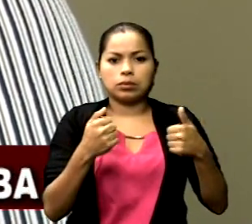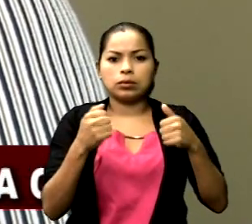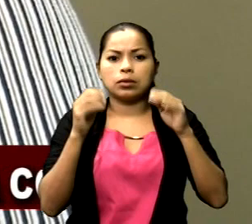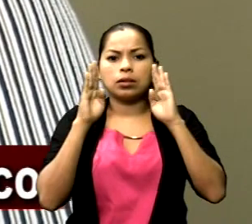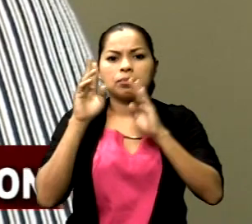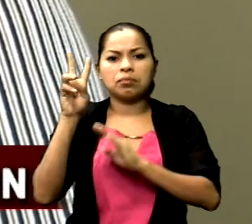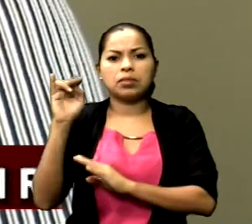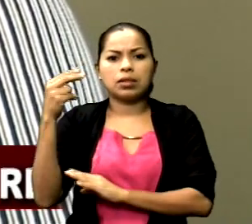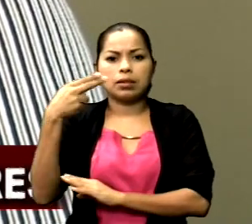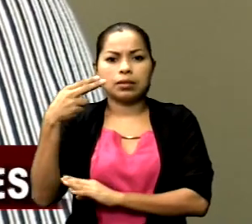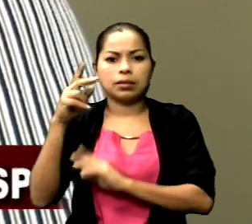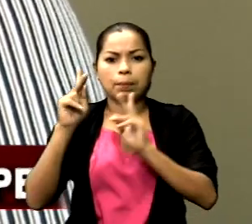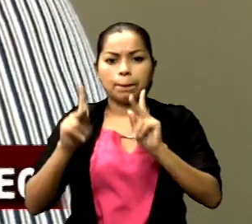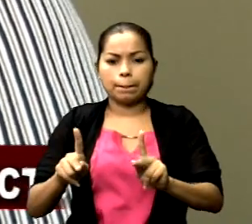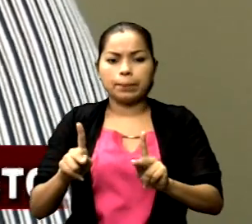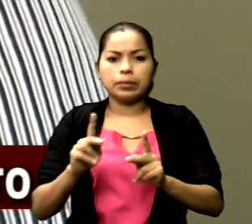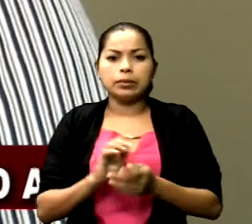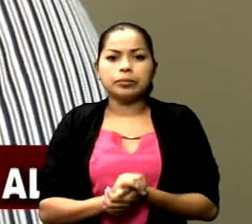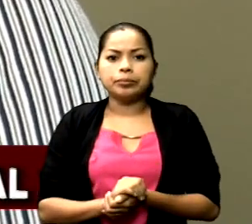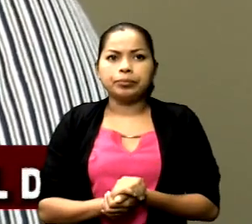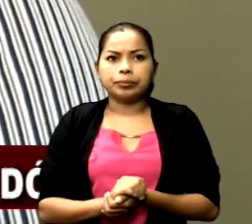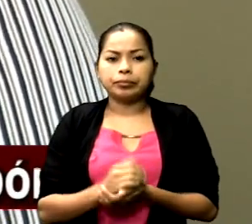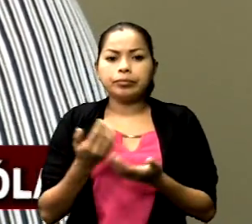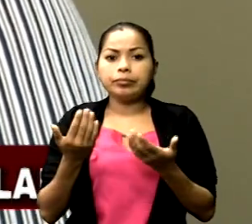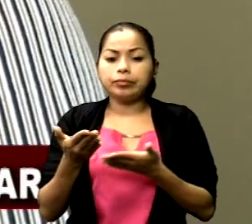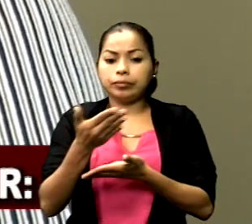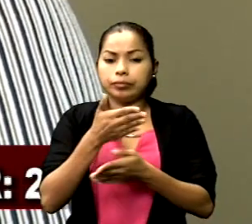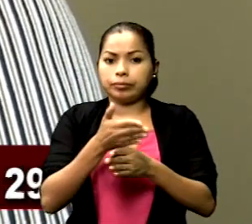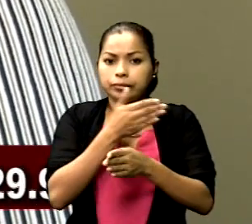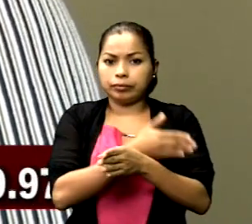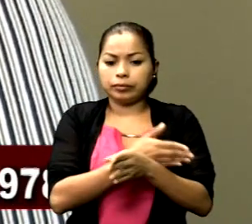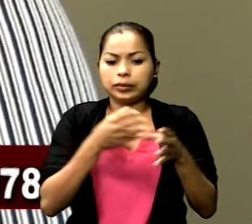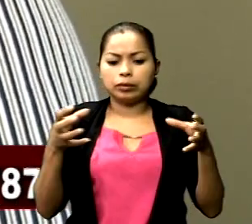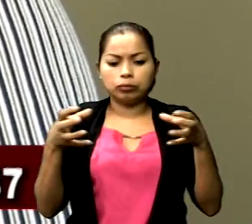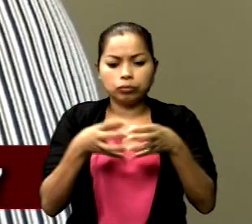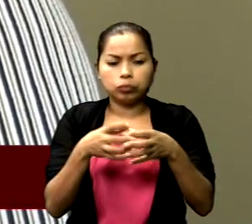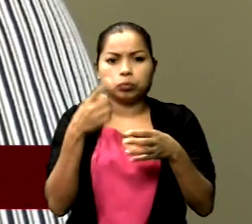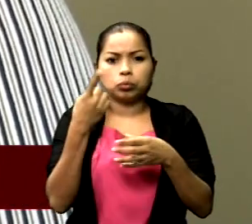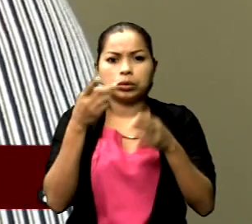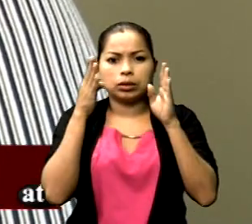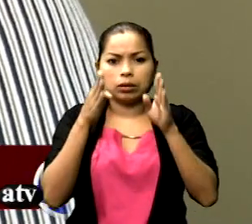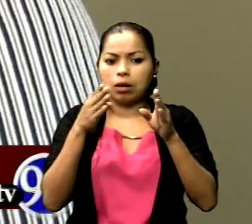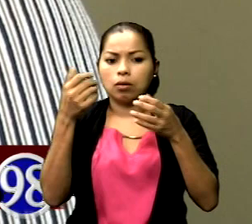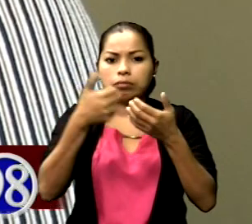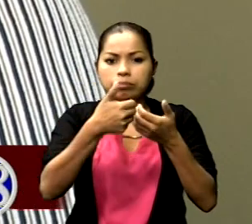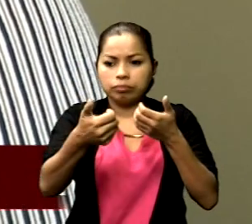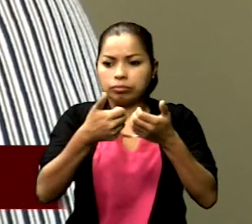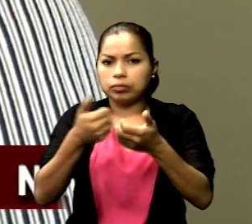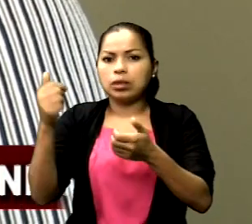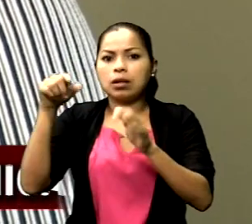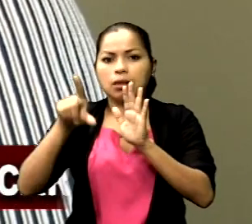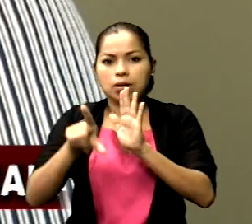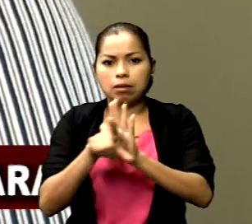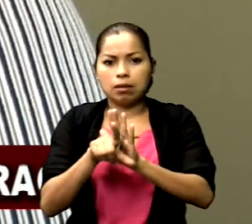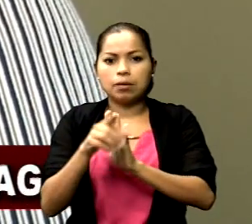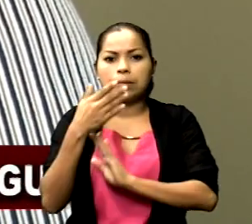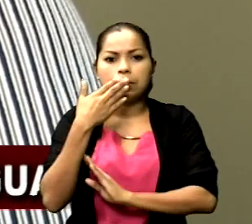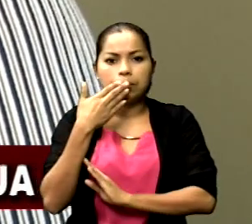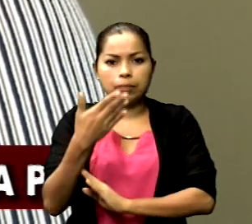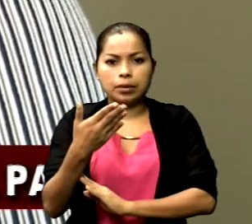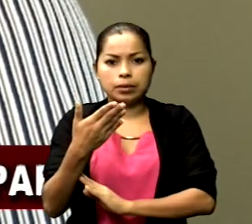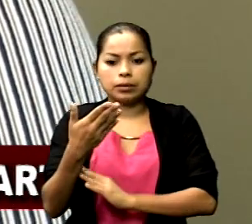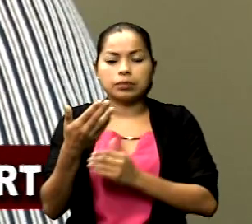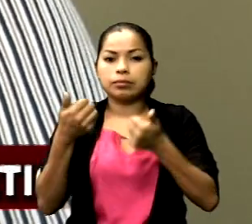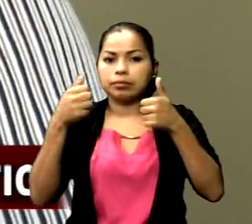VIH. Entonces, se ha venido descentralizando la atención y precisamente nuestra legislación asegura las condiciones